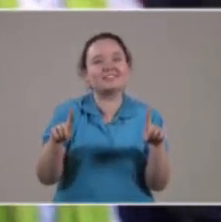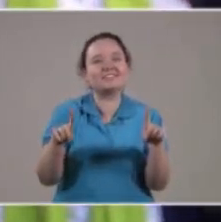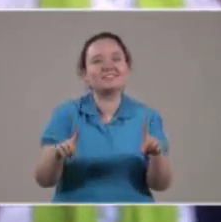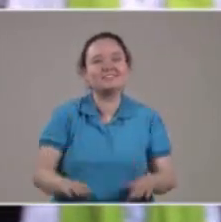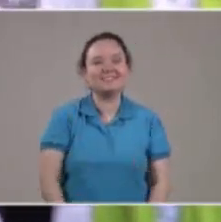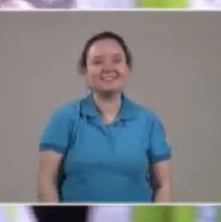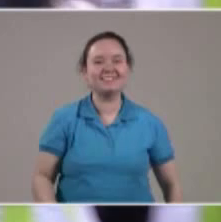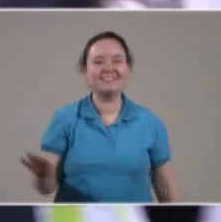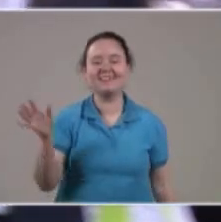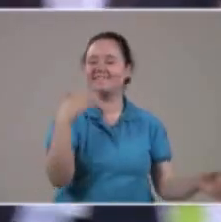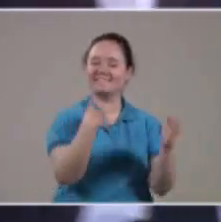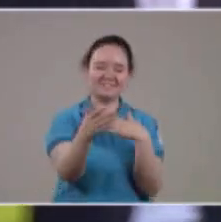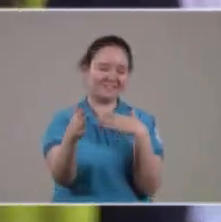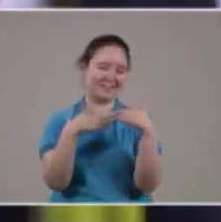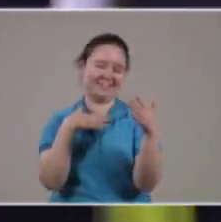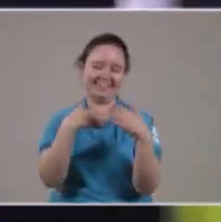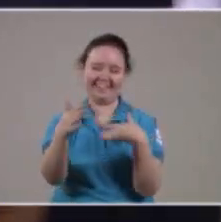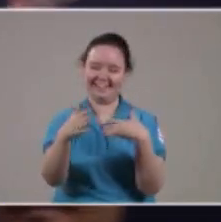¿qué me importa?